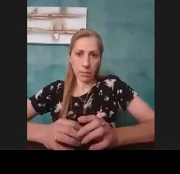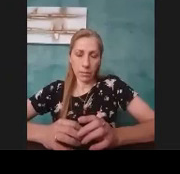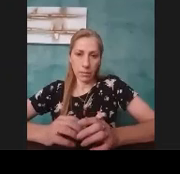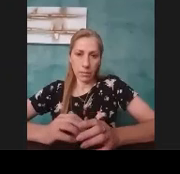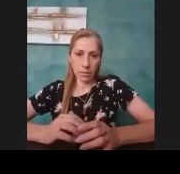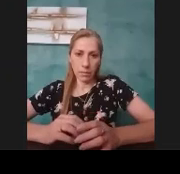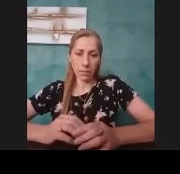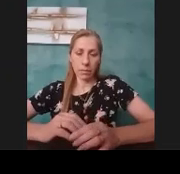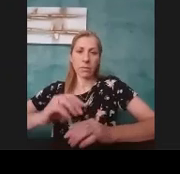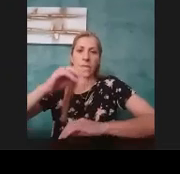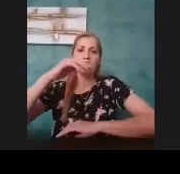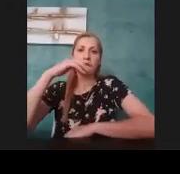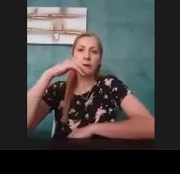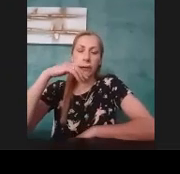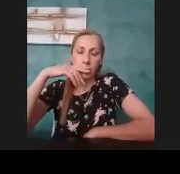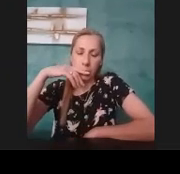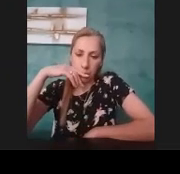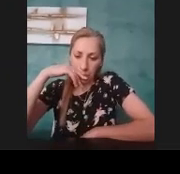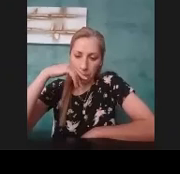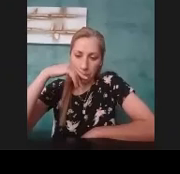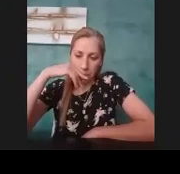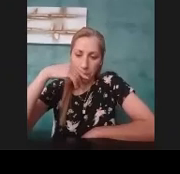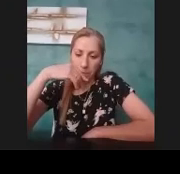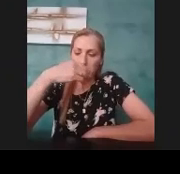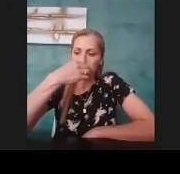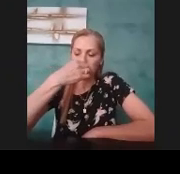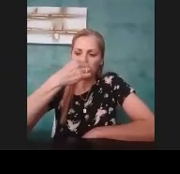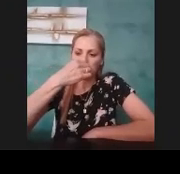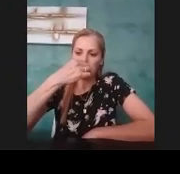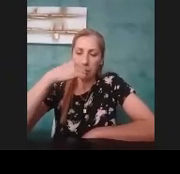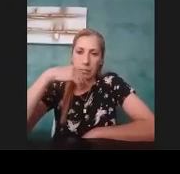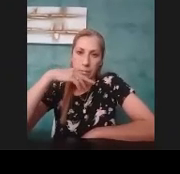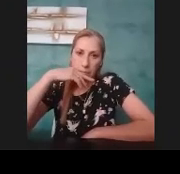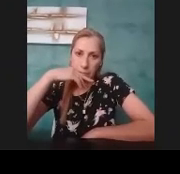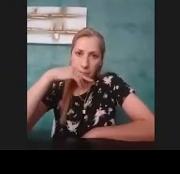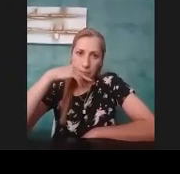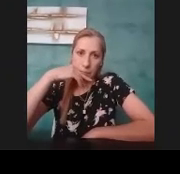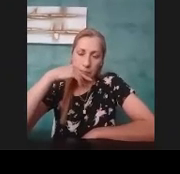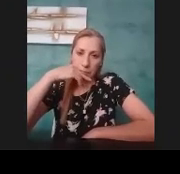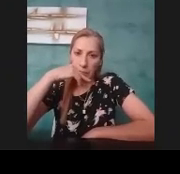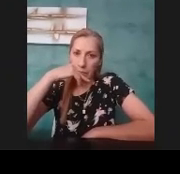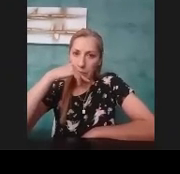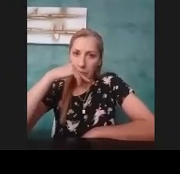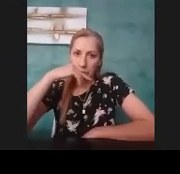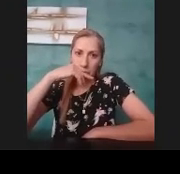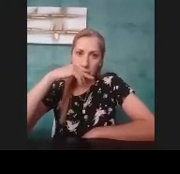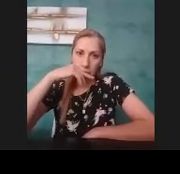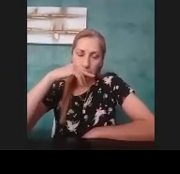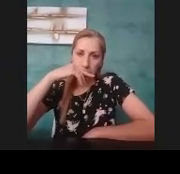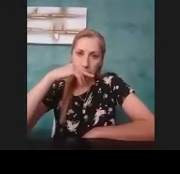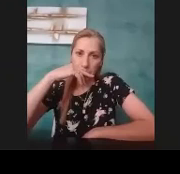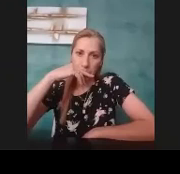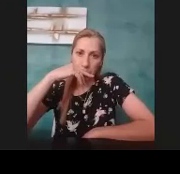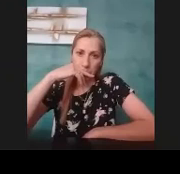dijera. Es mostrar crudamente, el